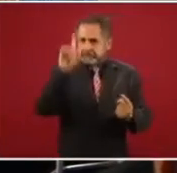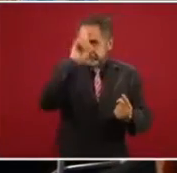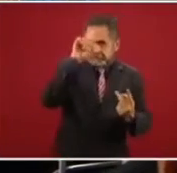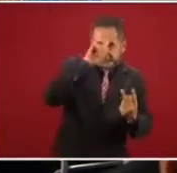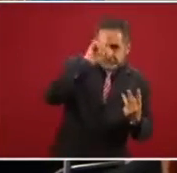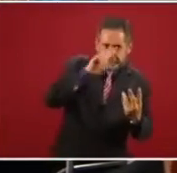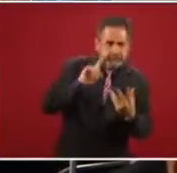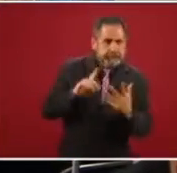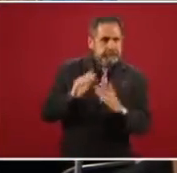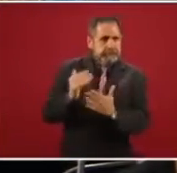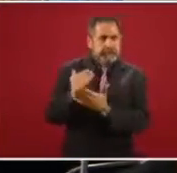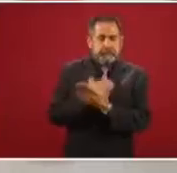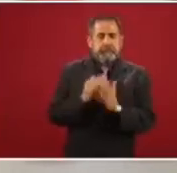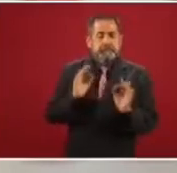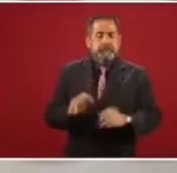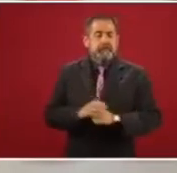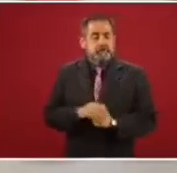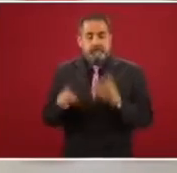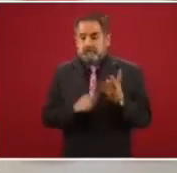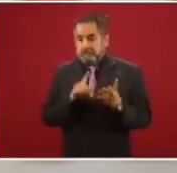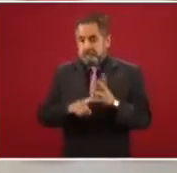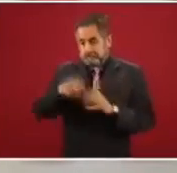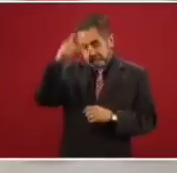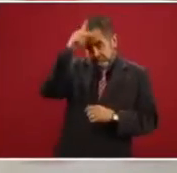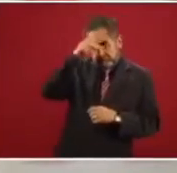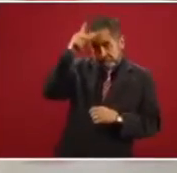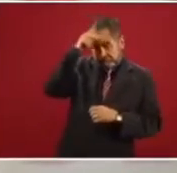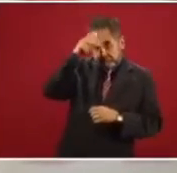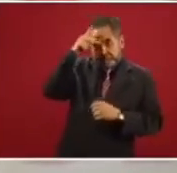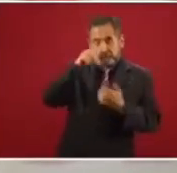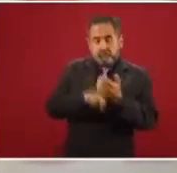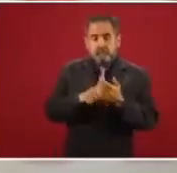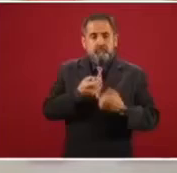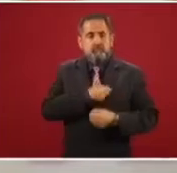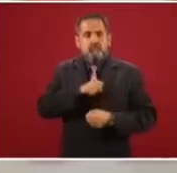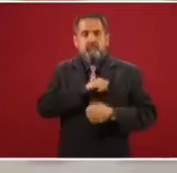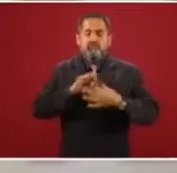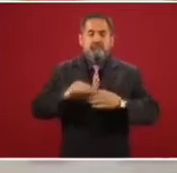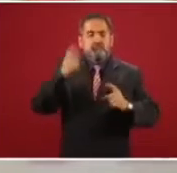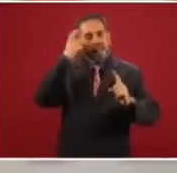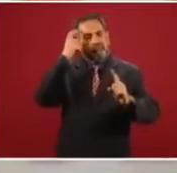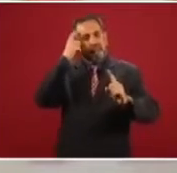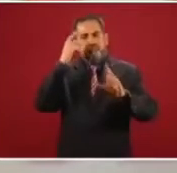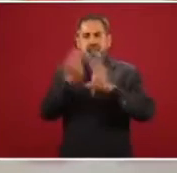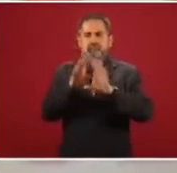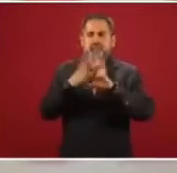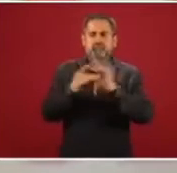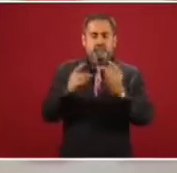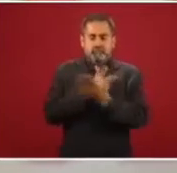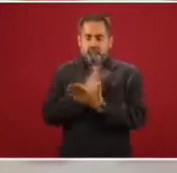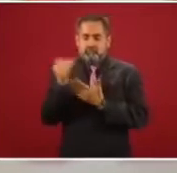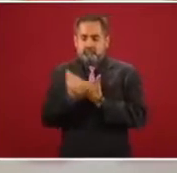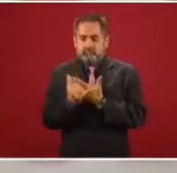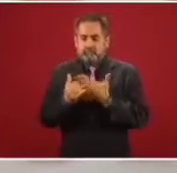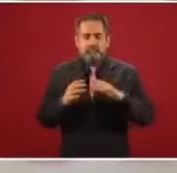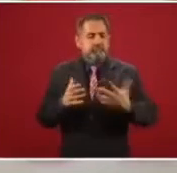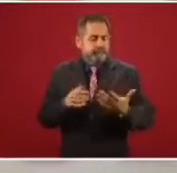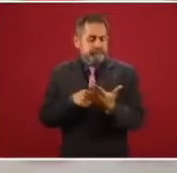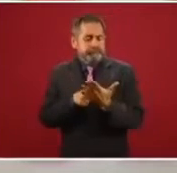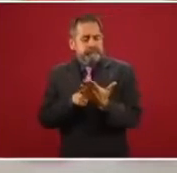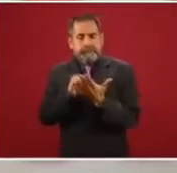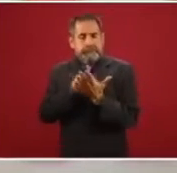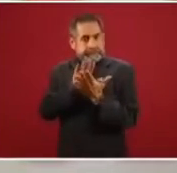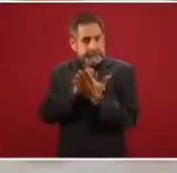a eso el tema de la psicología que es tan importante en la salud mental y que está en el programa particularmente